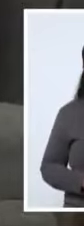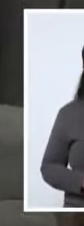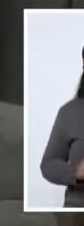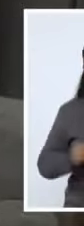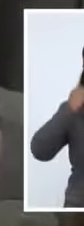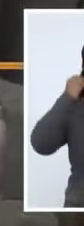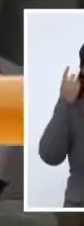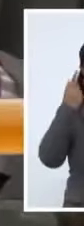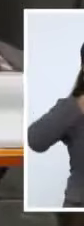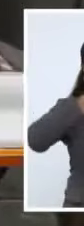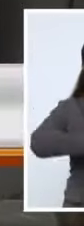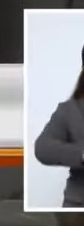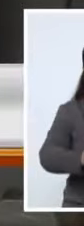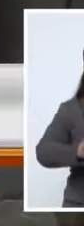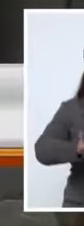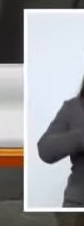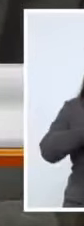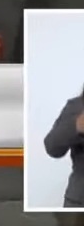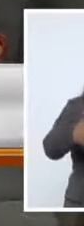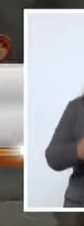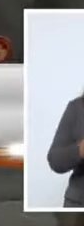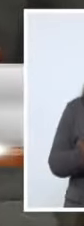que lo tenemos